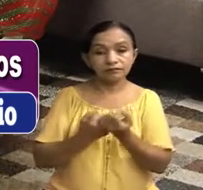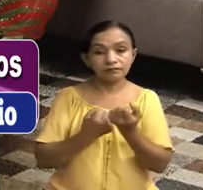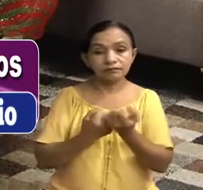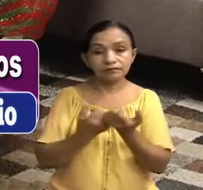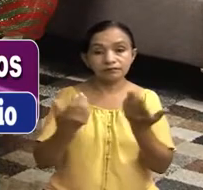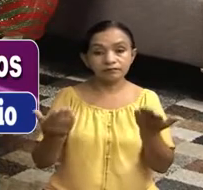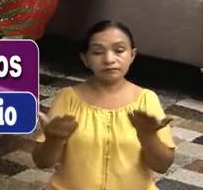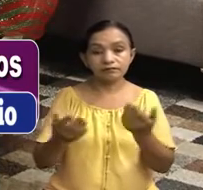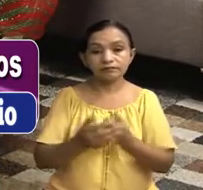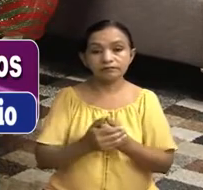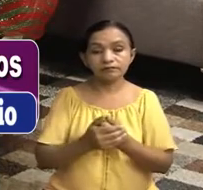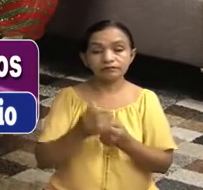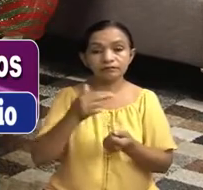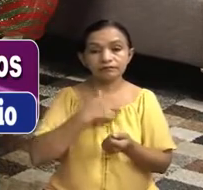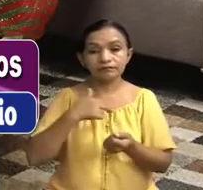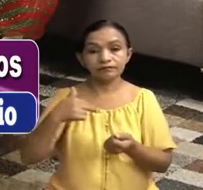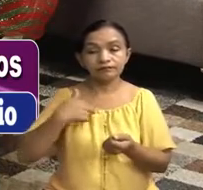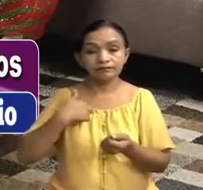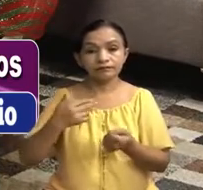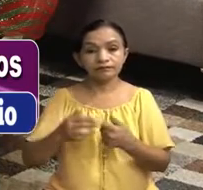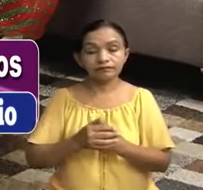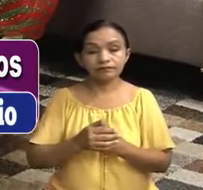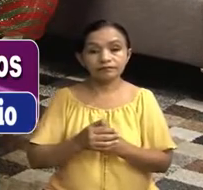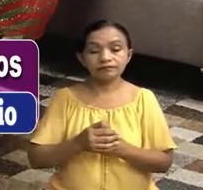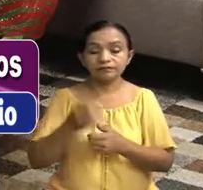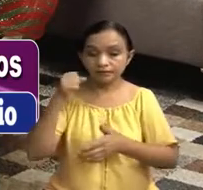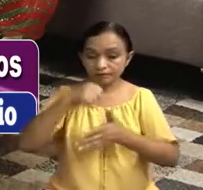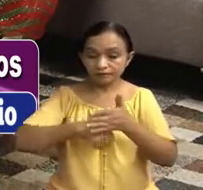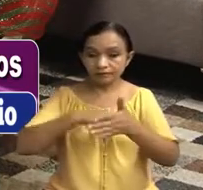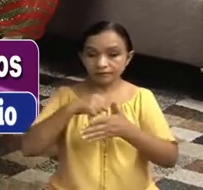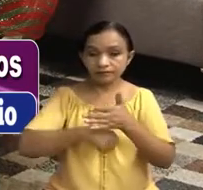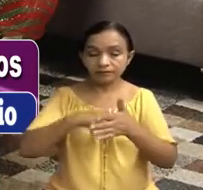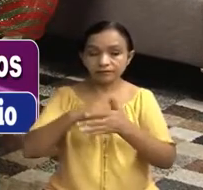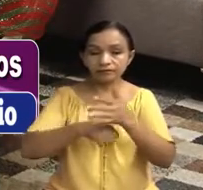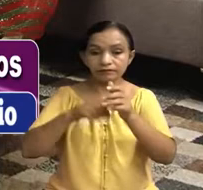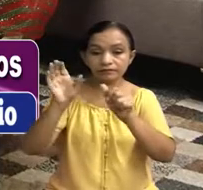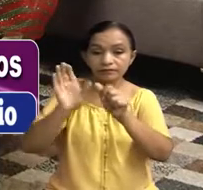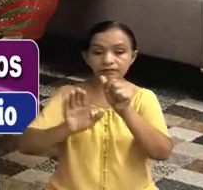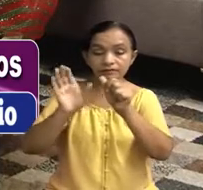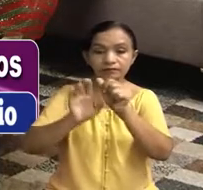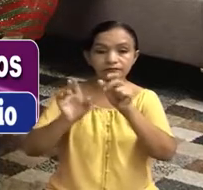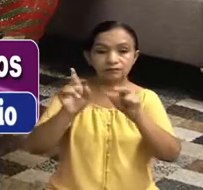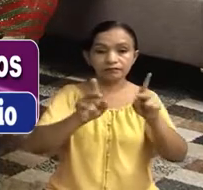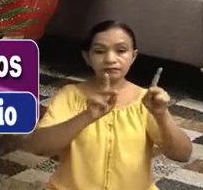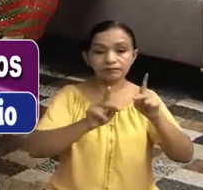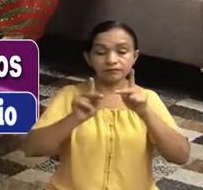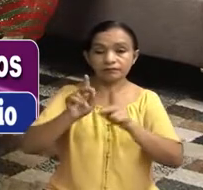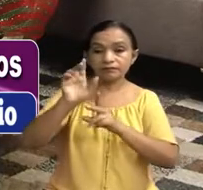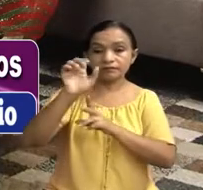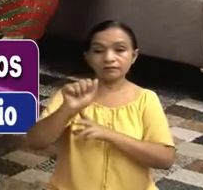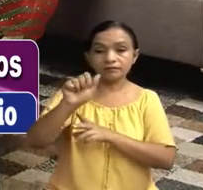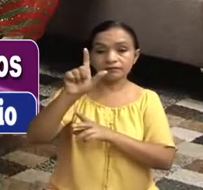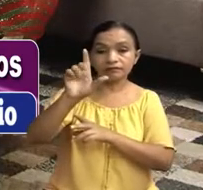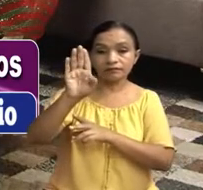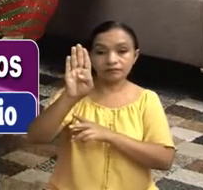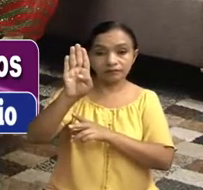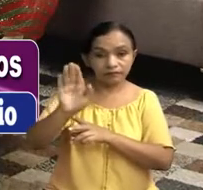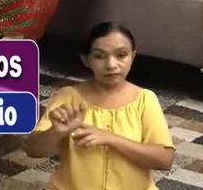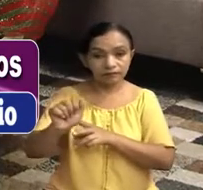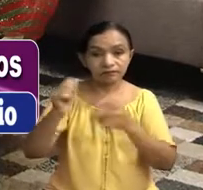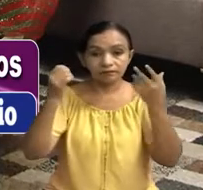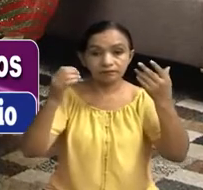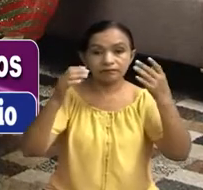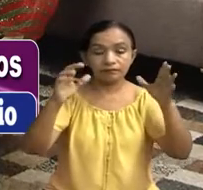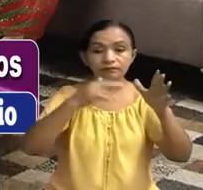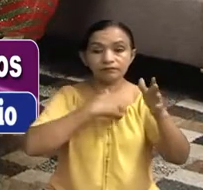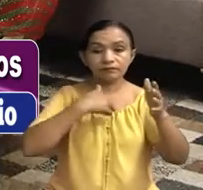de cooperación complementaria que con la fortaleza que tiene cada quien. Nosotros tenemos nuestra fortaleza en el ALBA, por ejemplo. Claro. Producimos cosas que otros